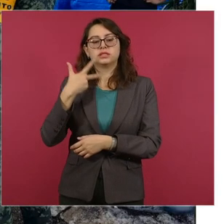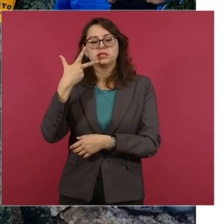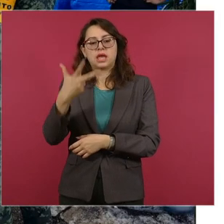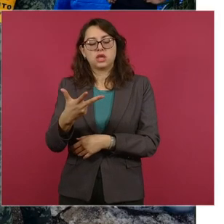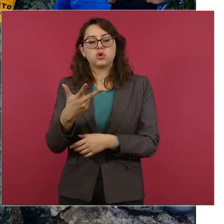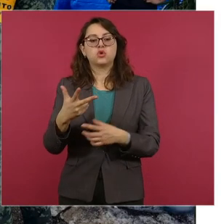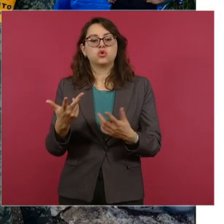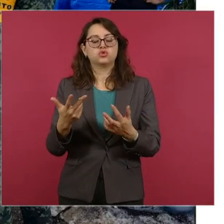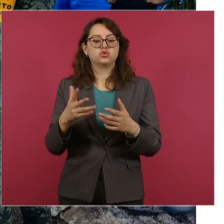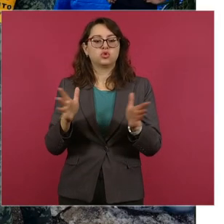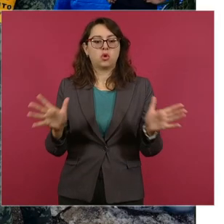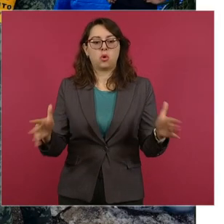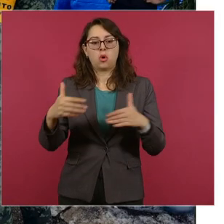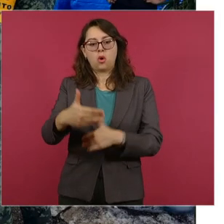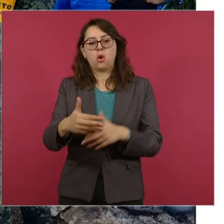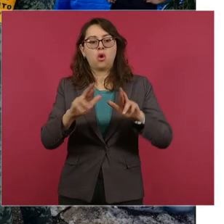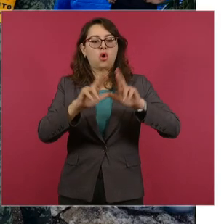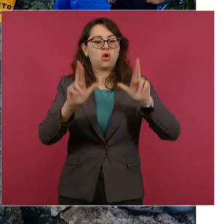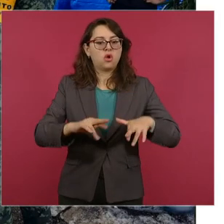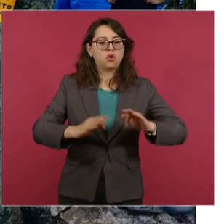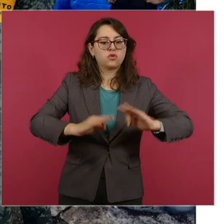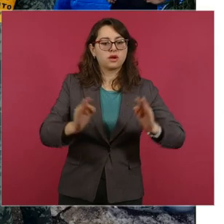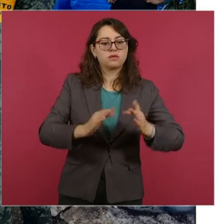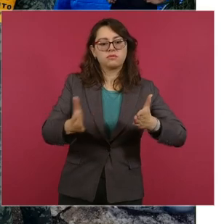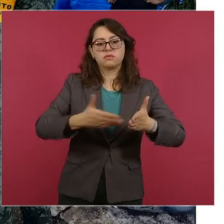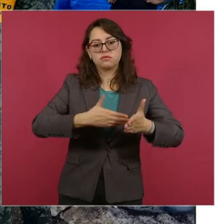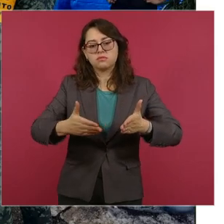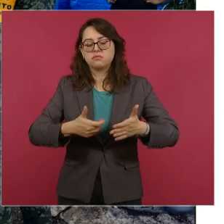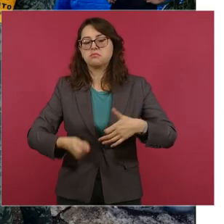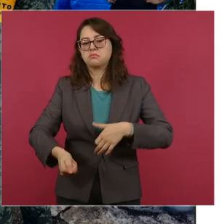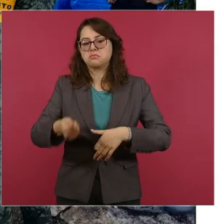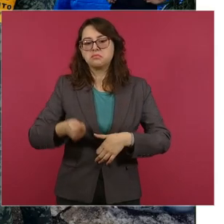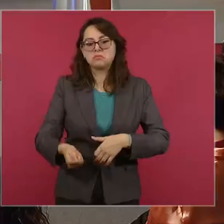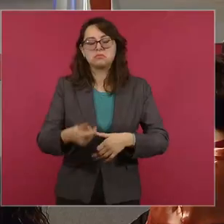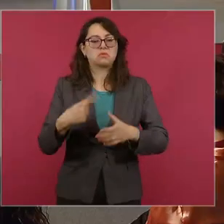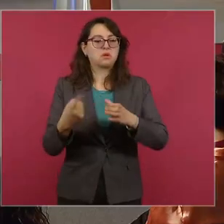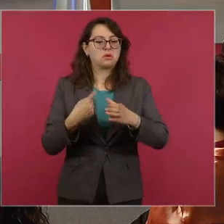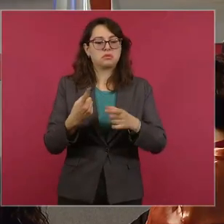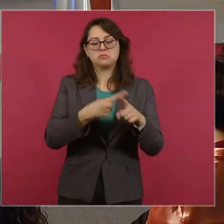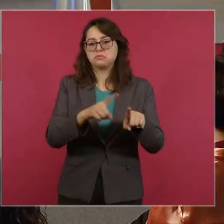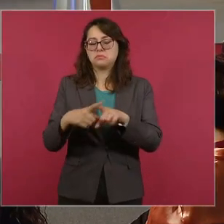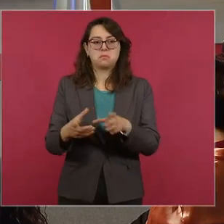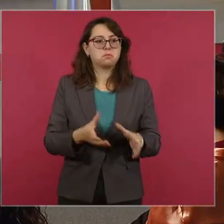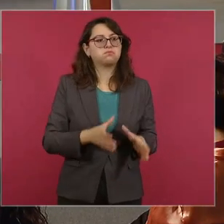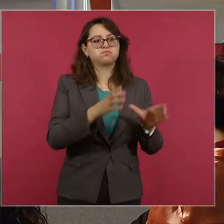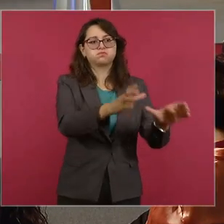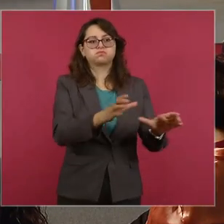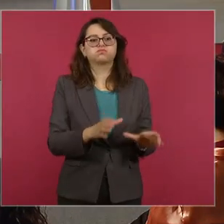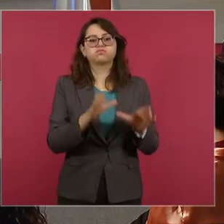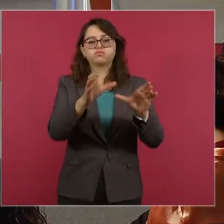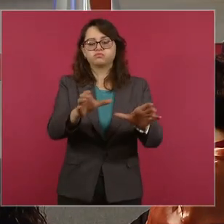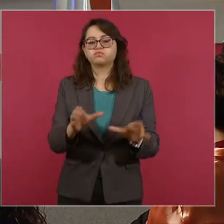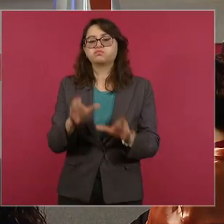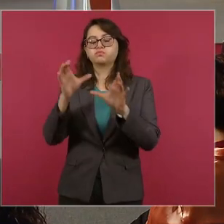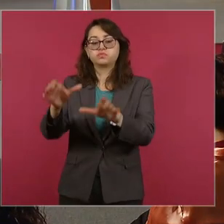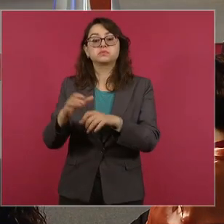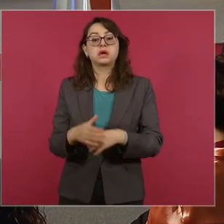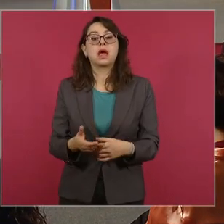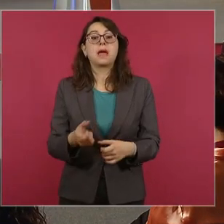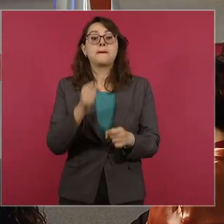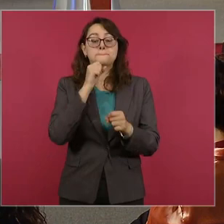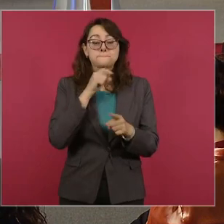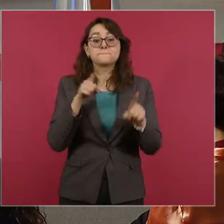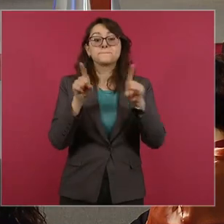enseres domésticos que se han distribuido. Asimismo, de la Secretaría de Marina, se han